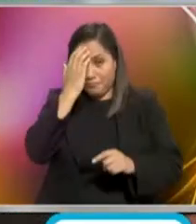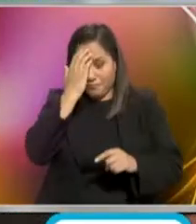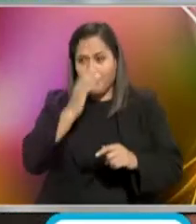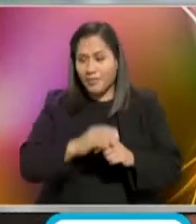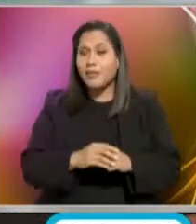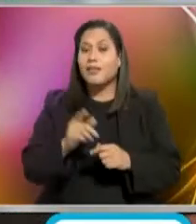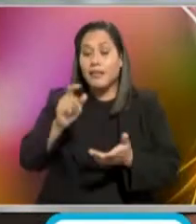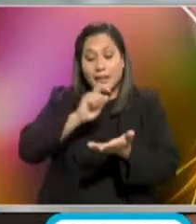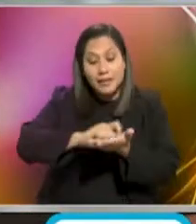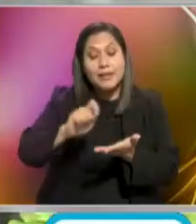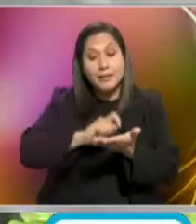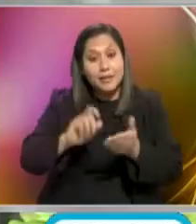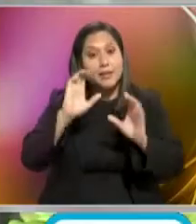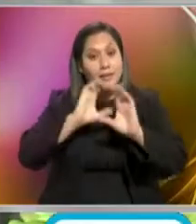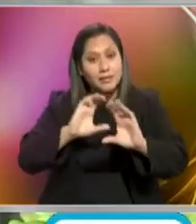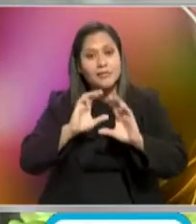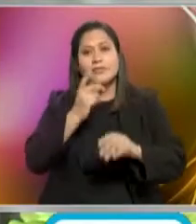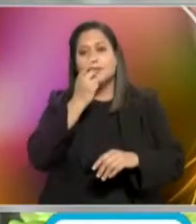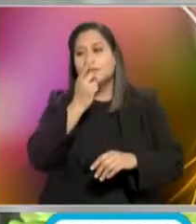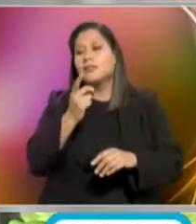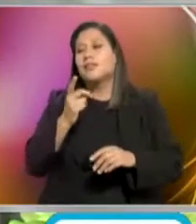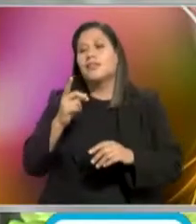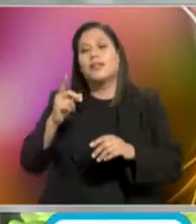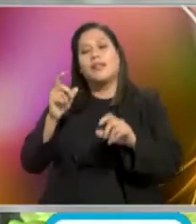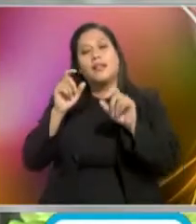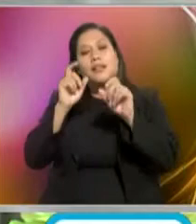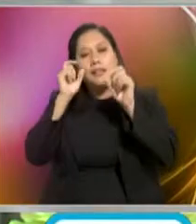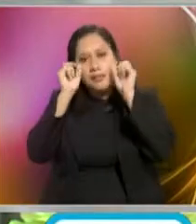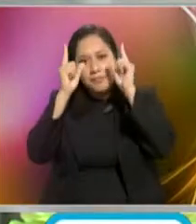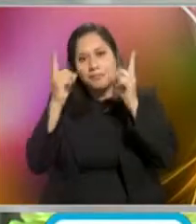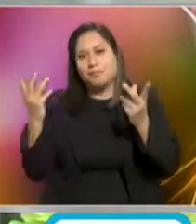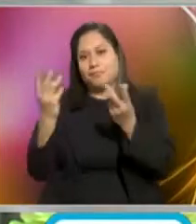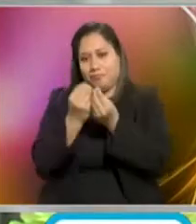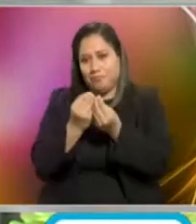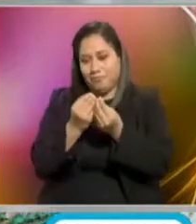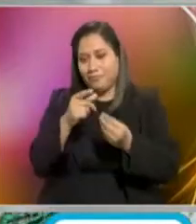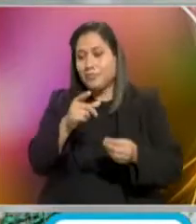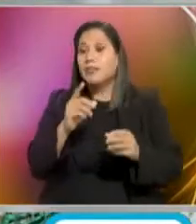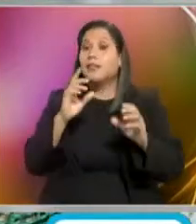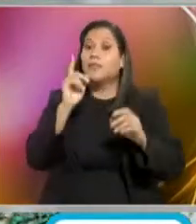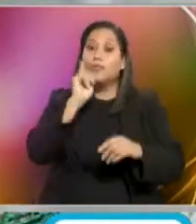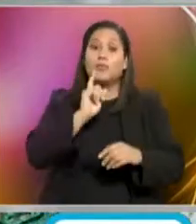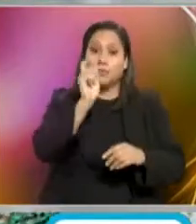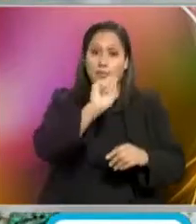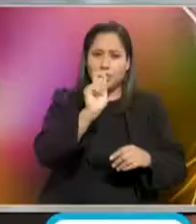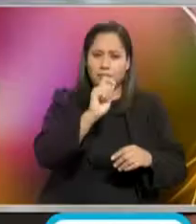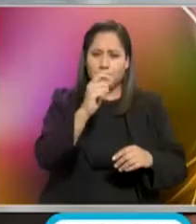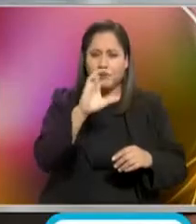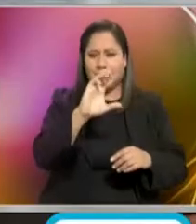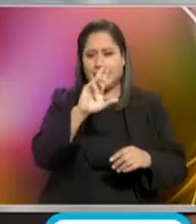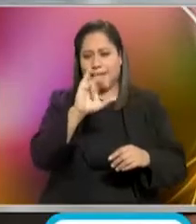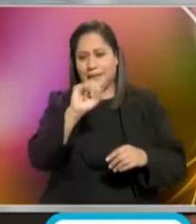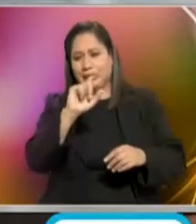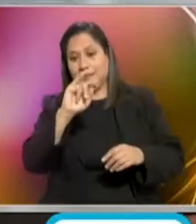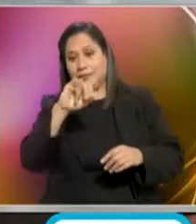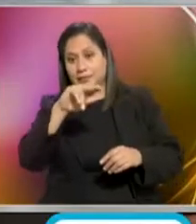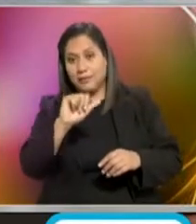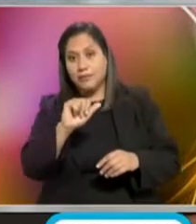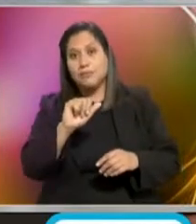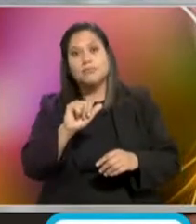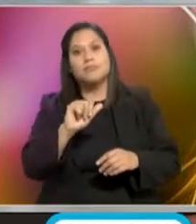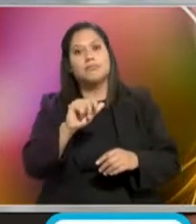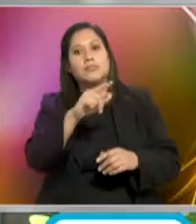le compuso una de sus canciones, Amanecí en tus brazos. Guau, Tuvo una ay, noviecita preciosa que se canción. llamaba Cristina y que se le